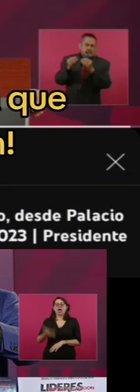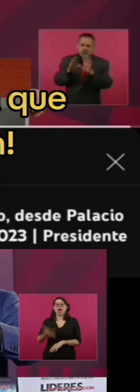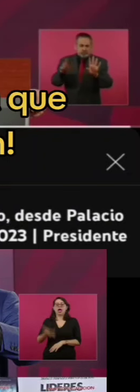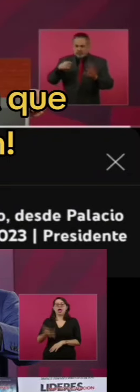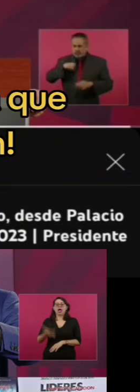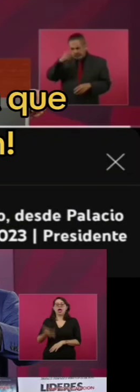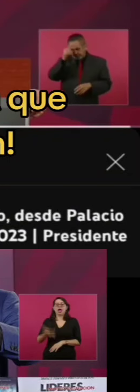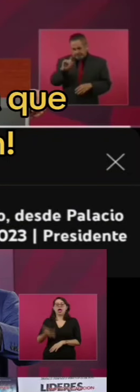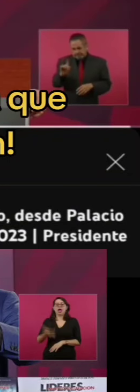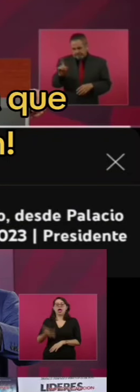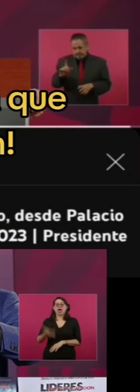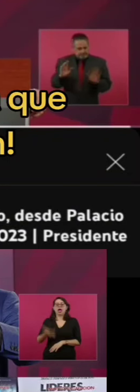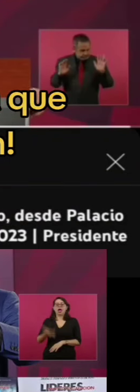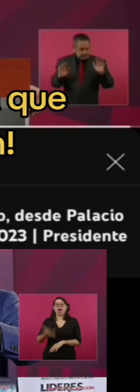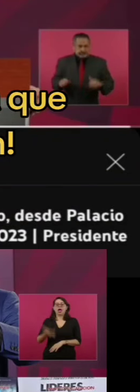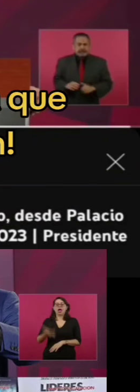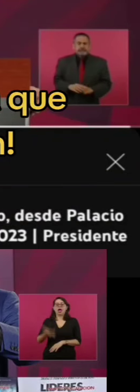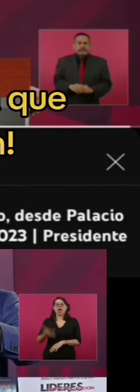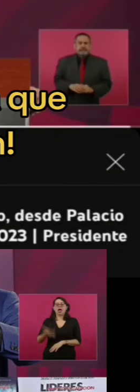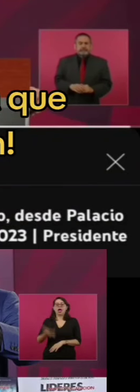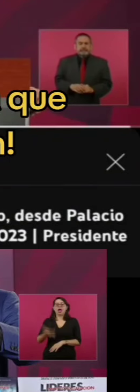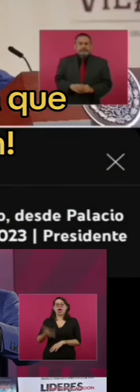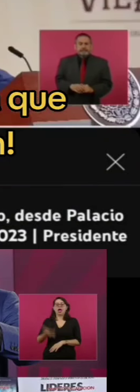publicidad. Nosotros